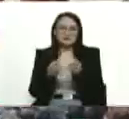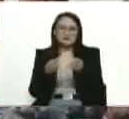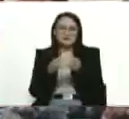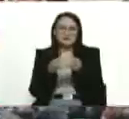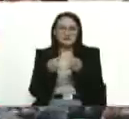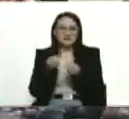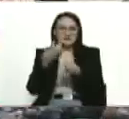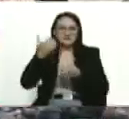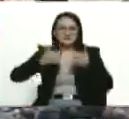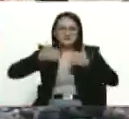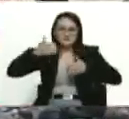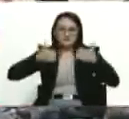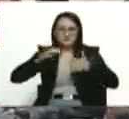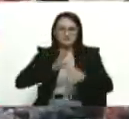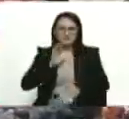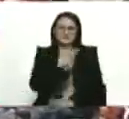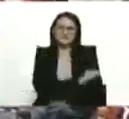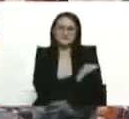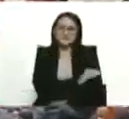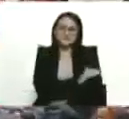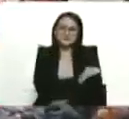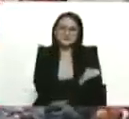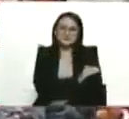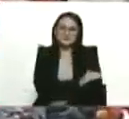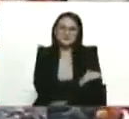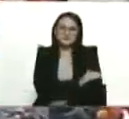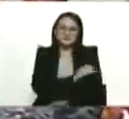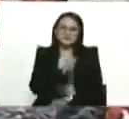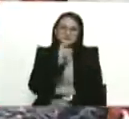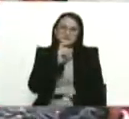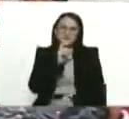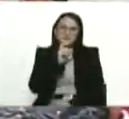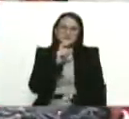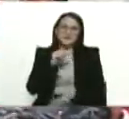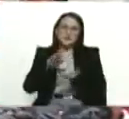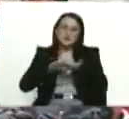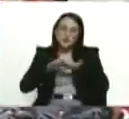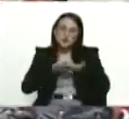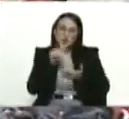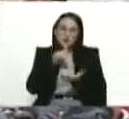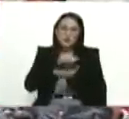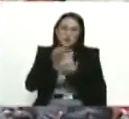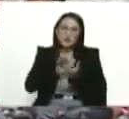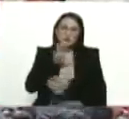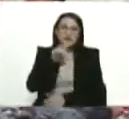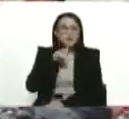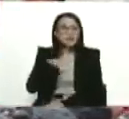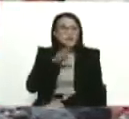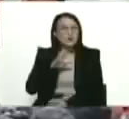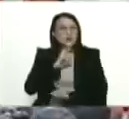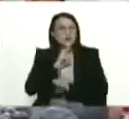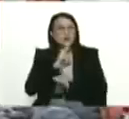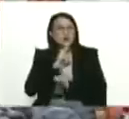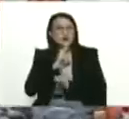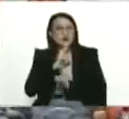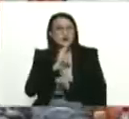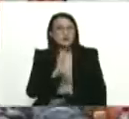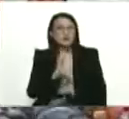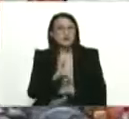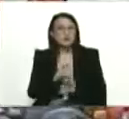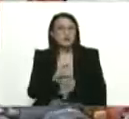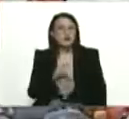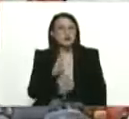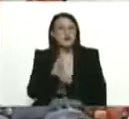innumerables candidatos de la derecha venezolana tienen solución los problemas de nuestro pueblo. La respuesta inmediatamente es